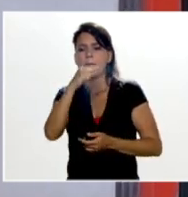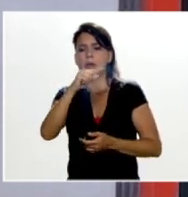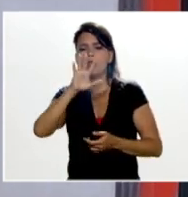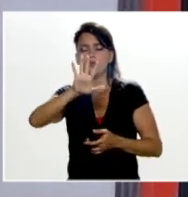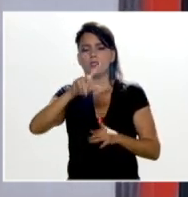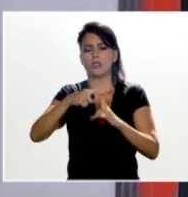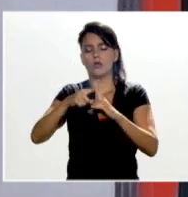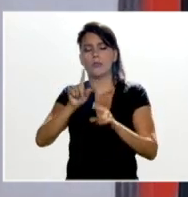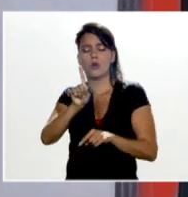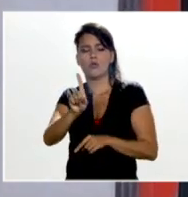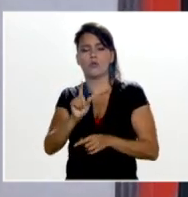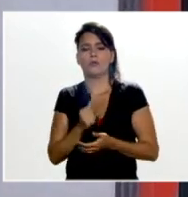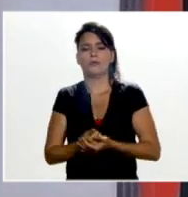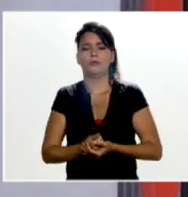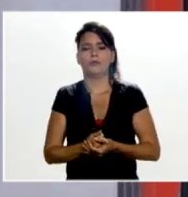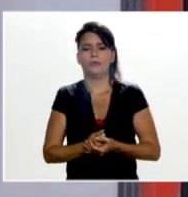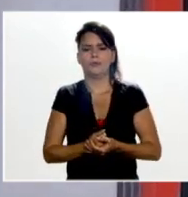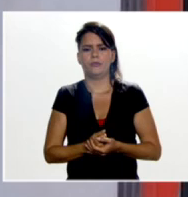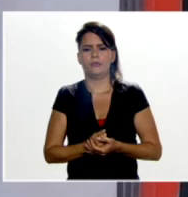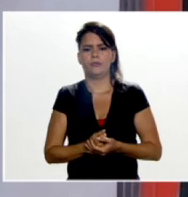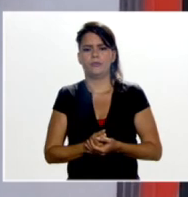1.